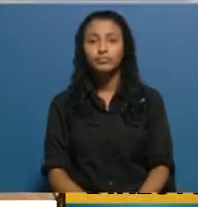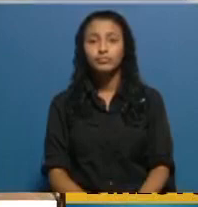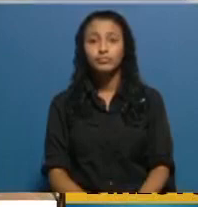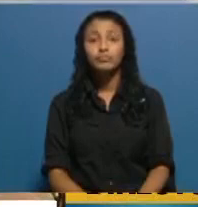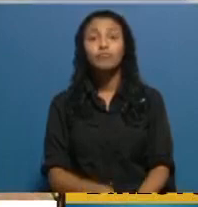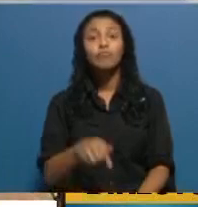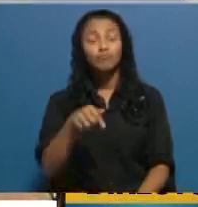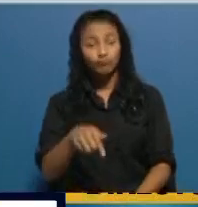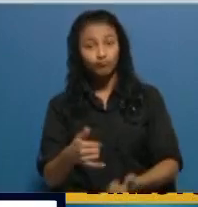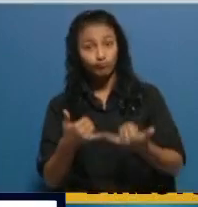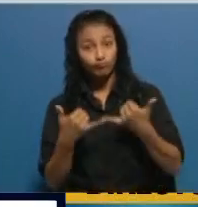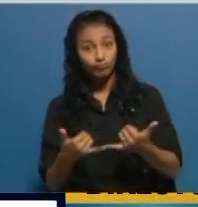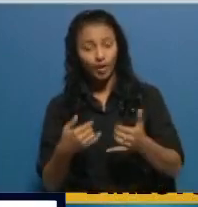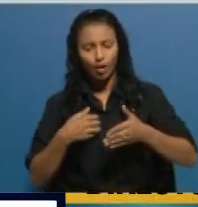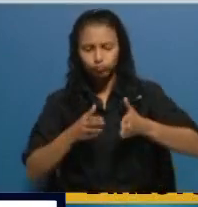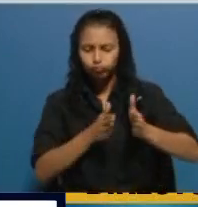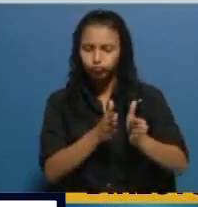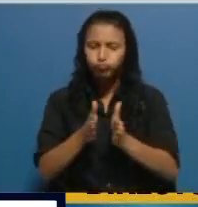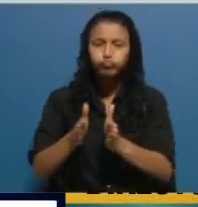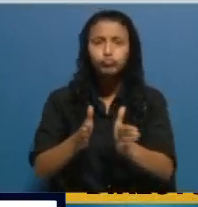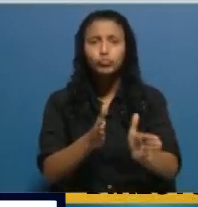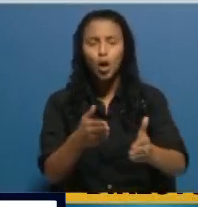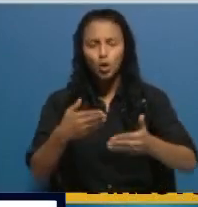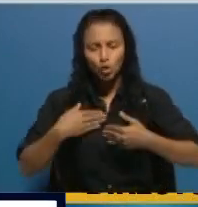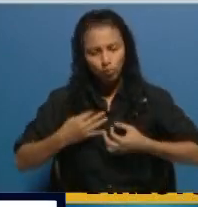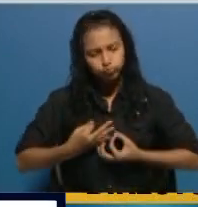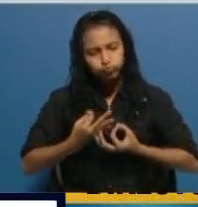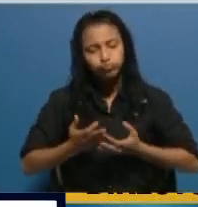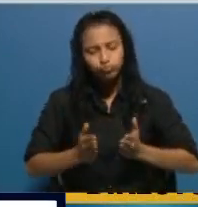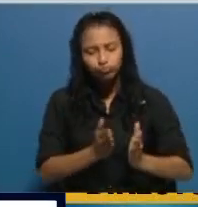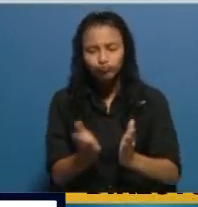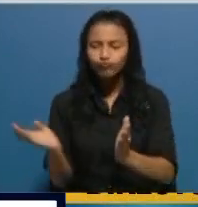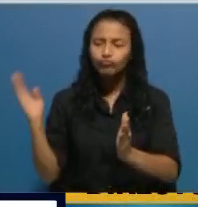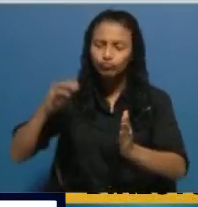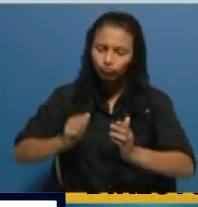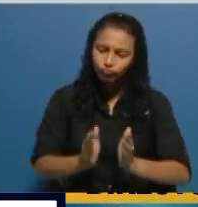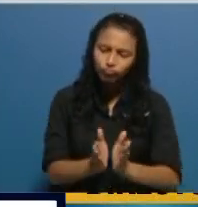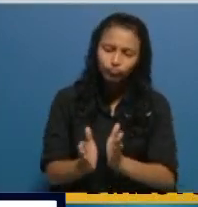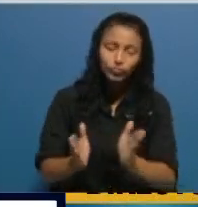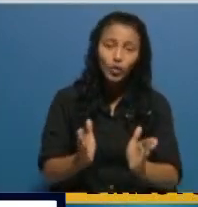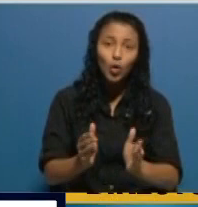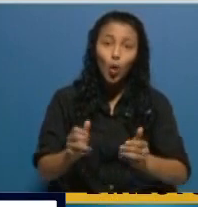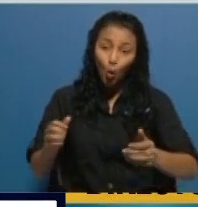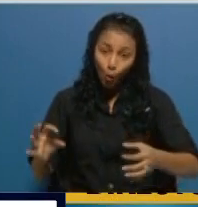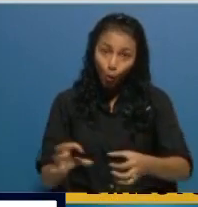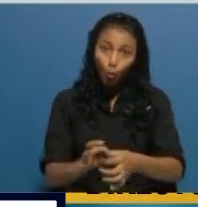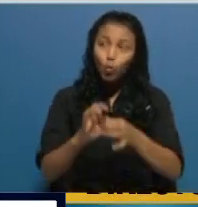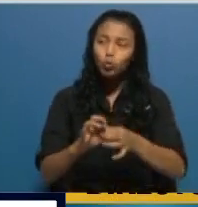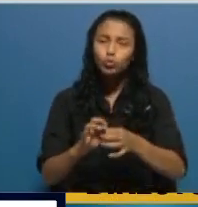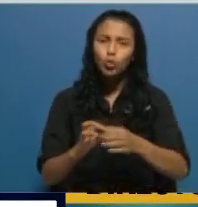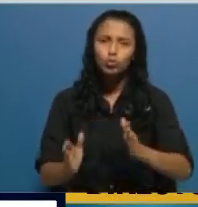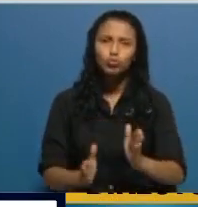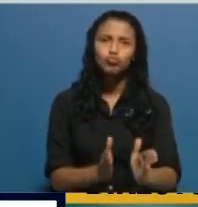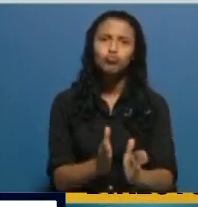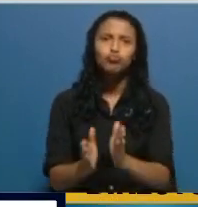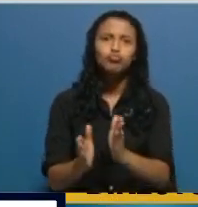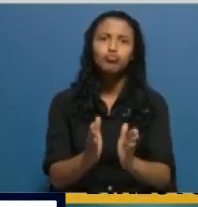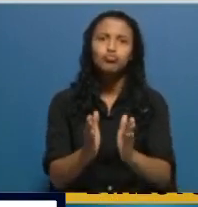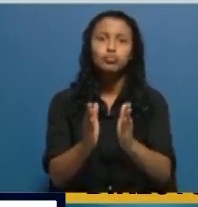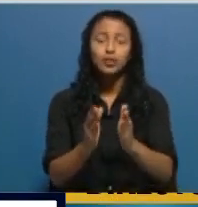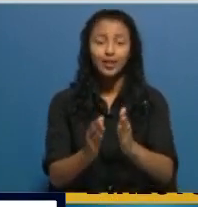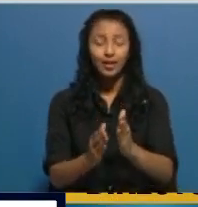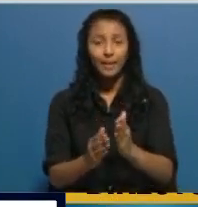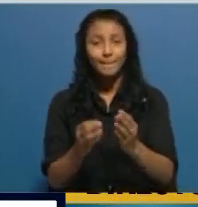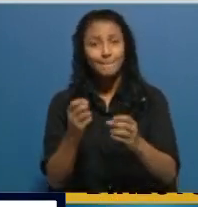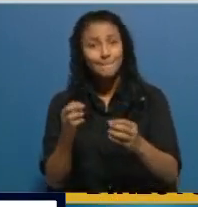este es el camino que los invito a recorrer para que juntos recuperemos la confianza ciudadana en el papel que está llamado